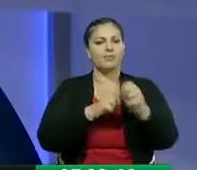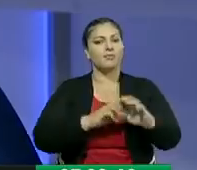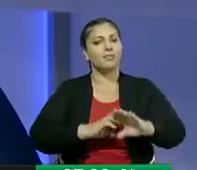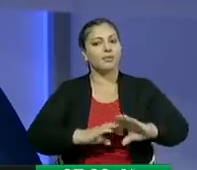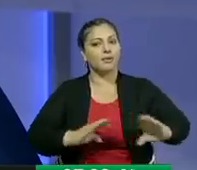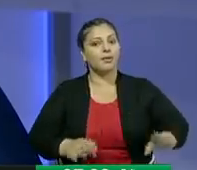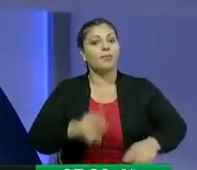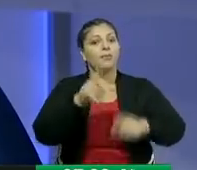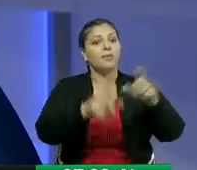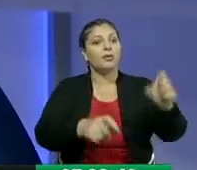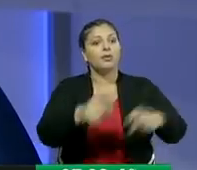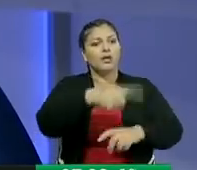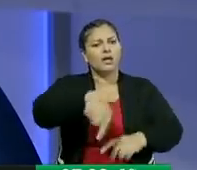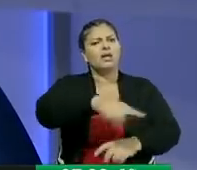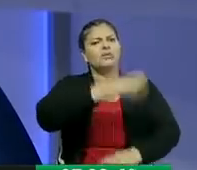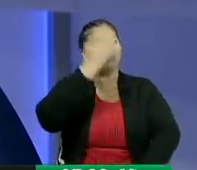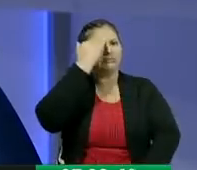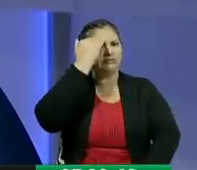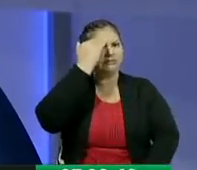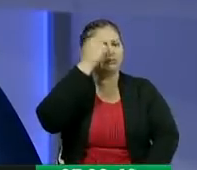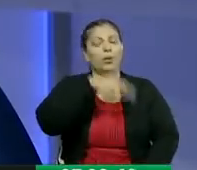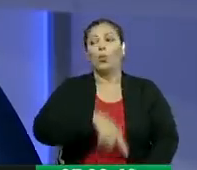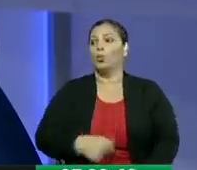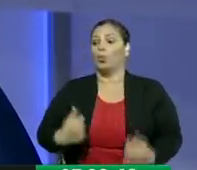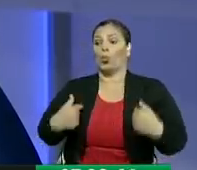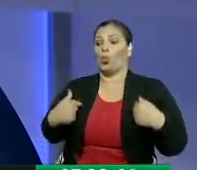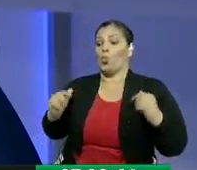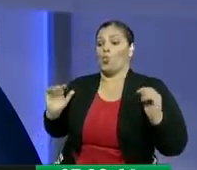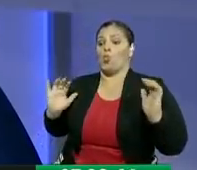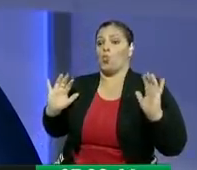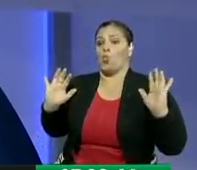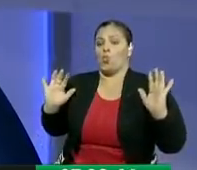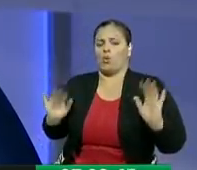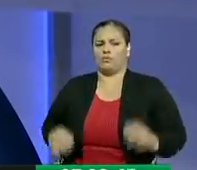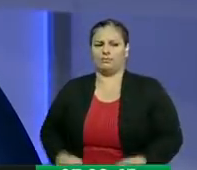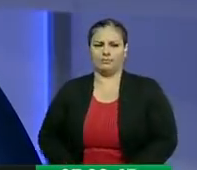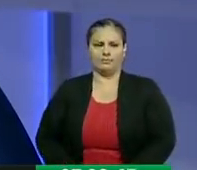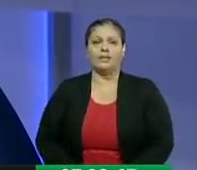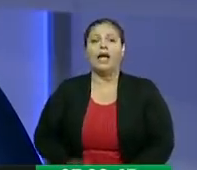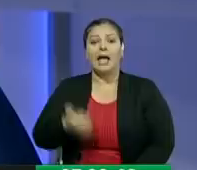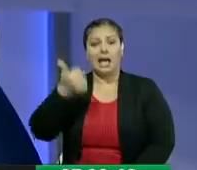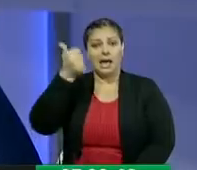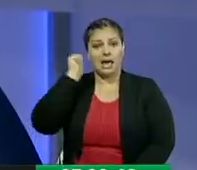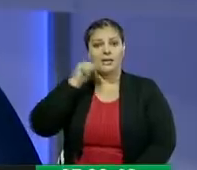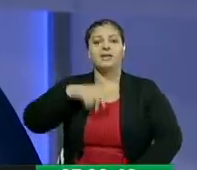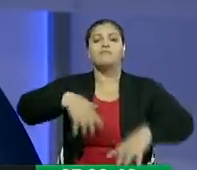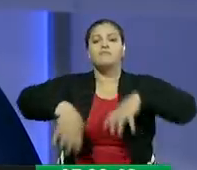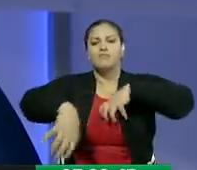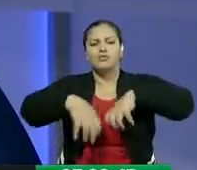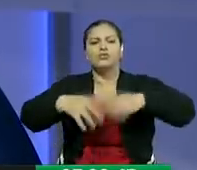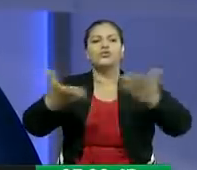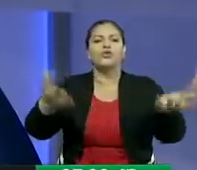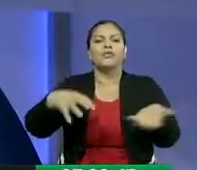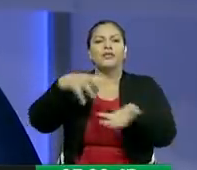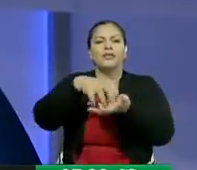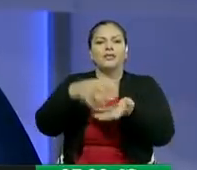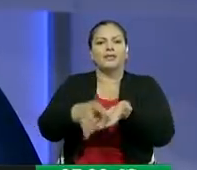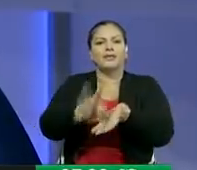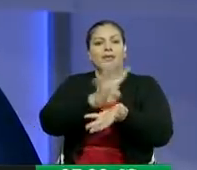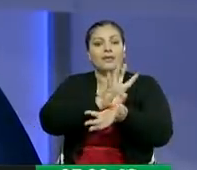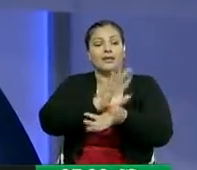yo no sé nada. A mí me tocó la suerte de escuchar ayer todo el proceso en la Asamblea Legislativa. ¿Qué impresión